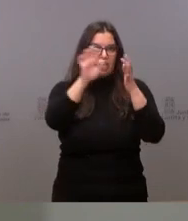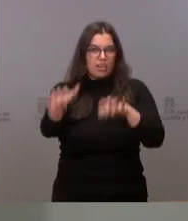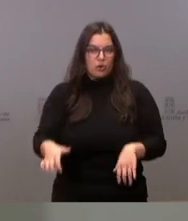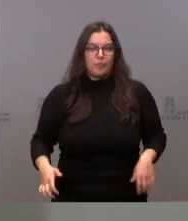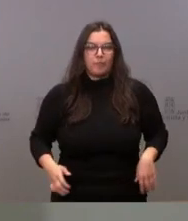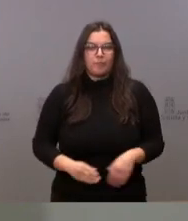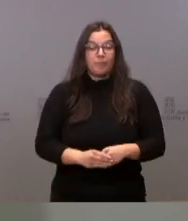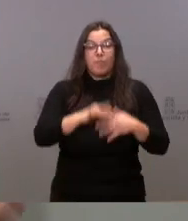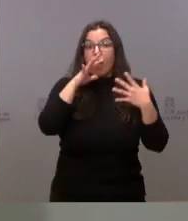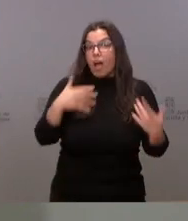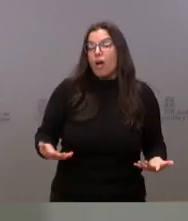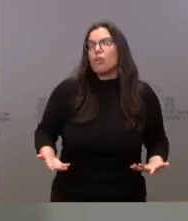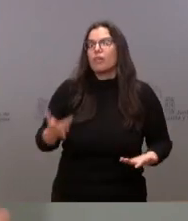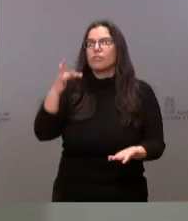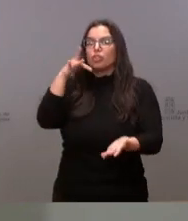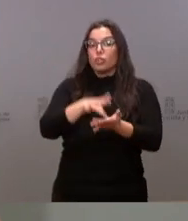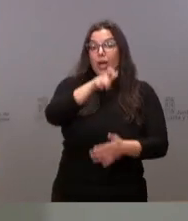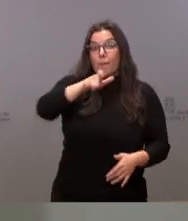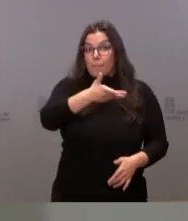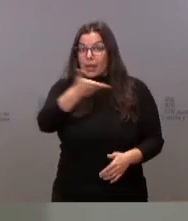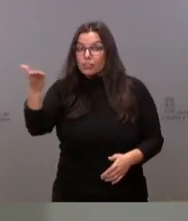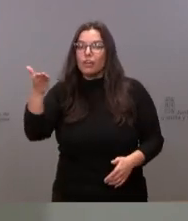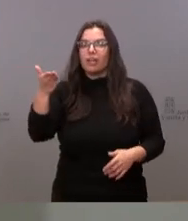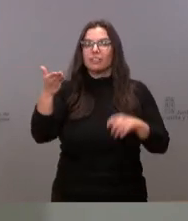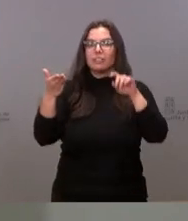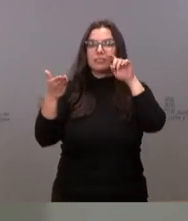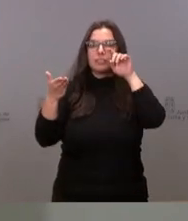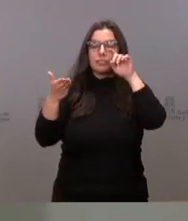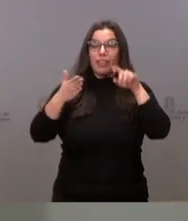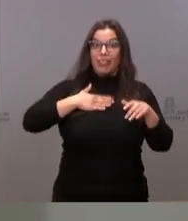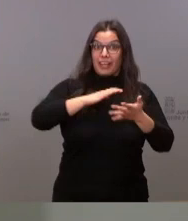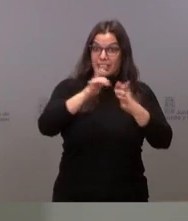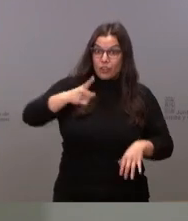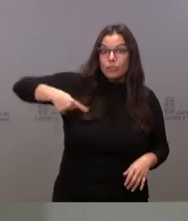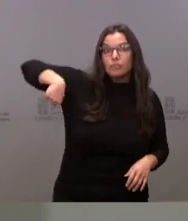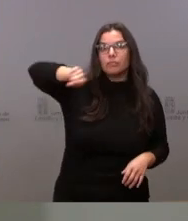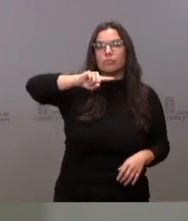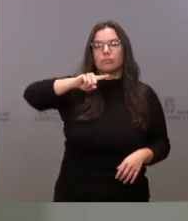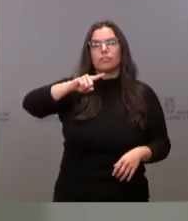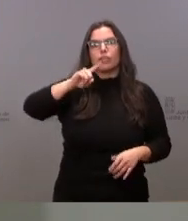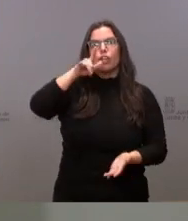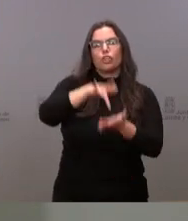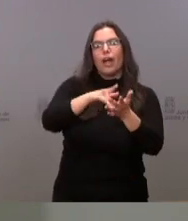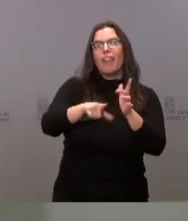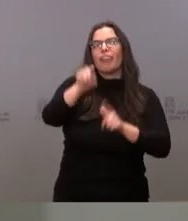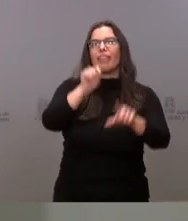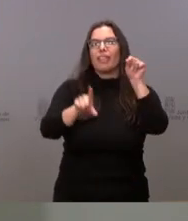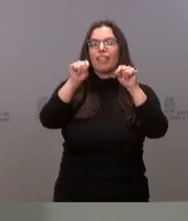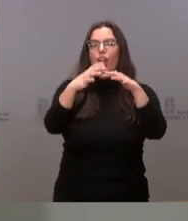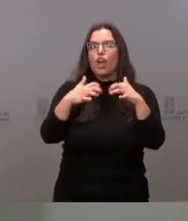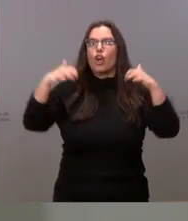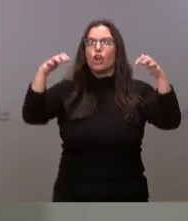Ahora toca a las personas de esta comunidad, a las personas de Castilla y León, decidir la composición de las